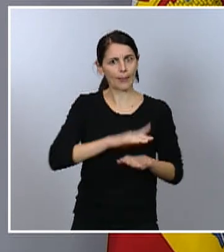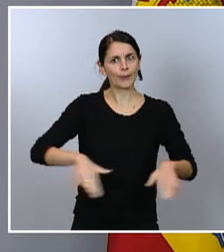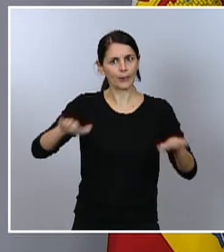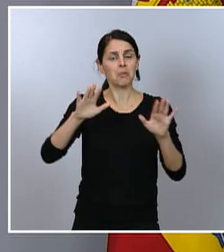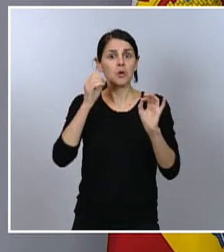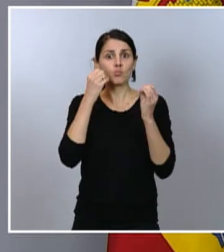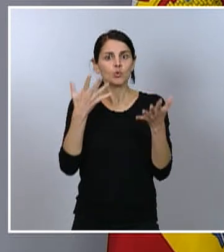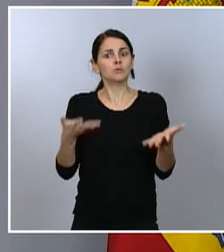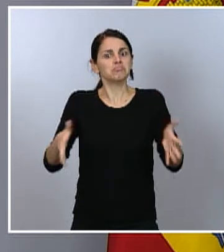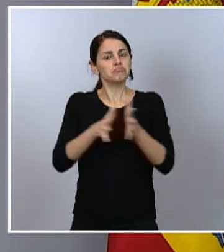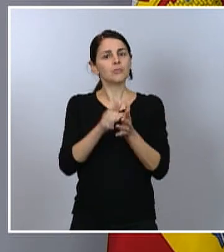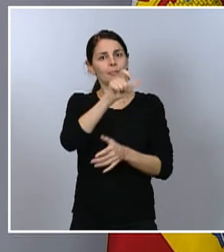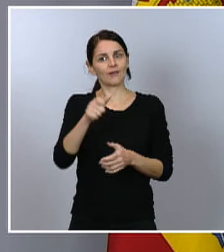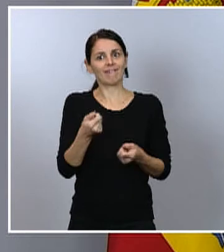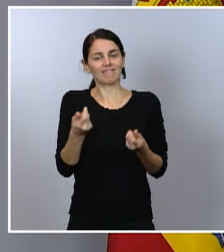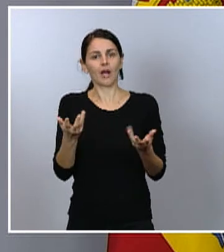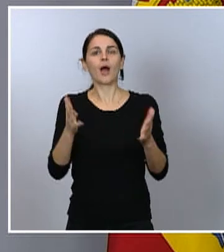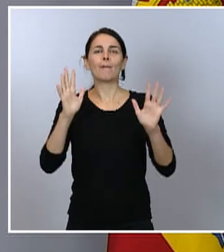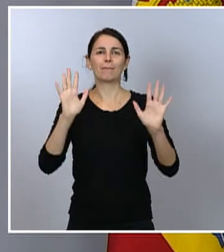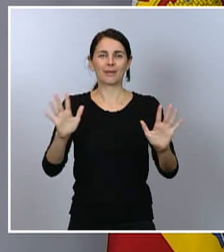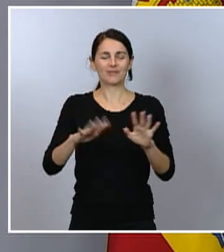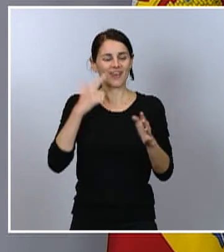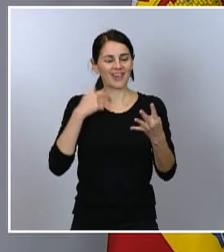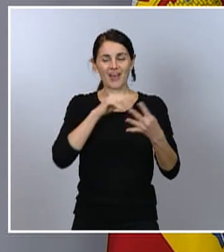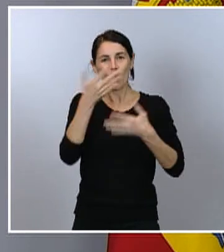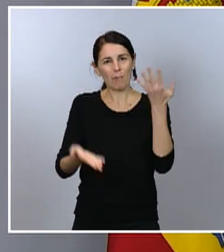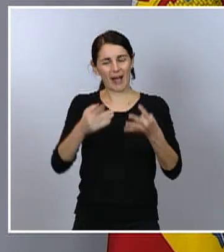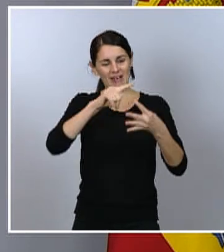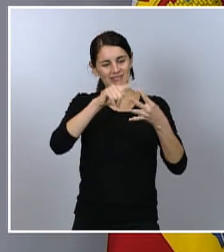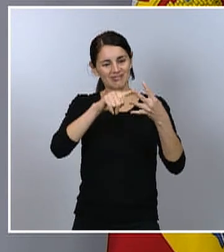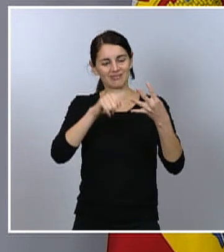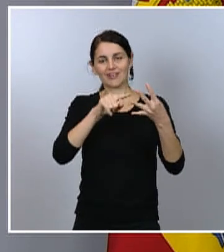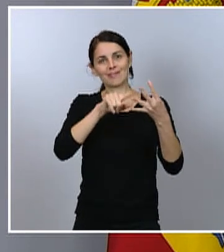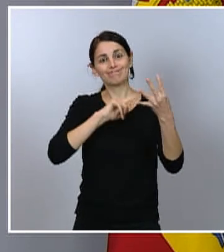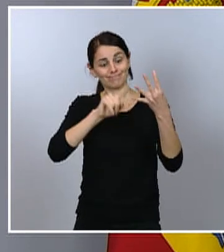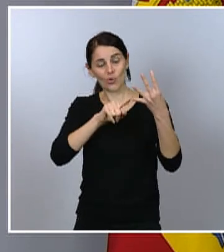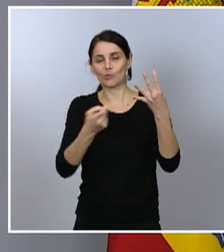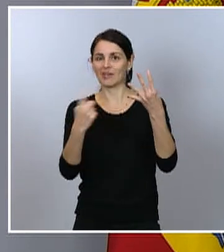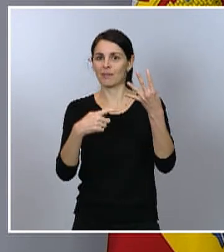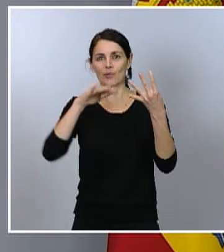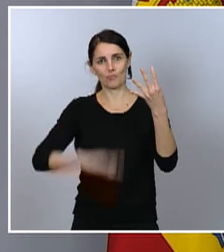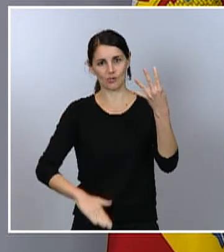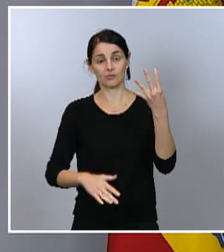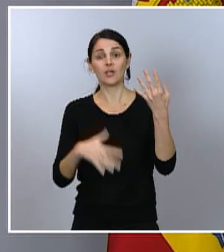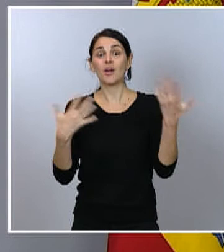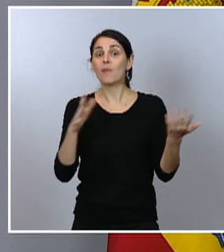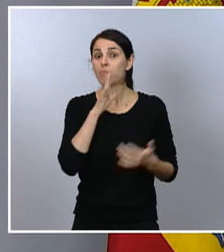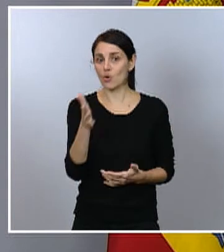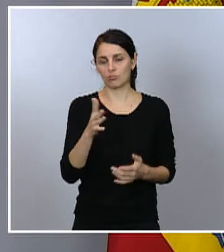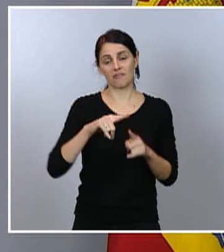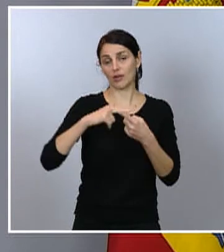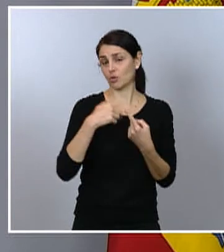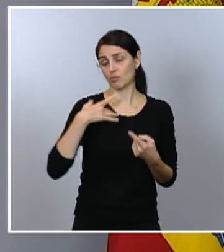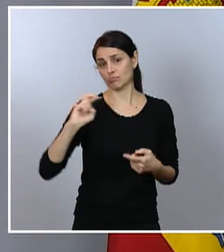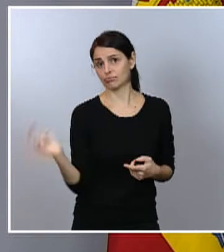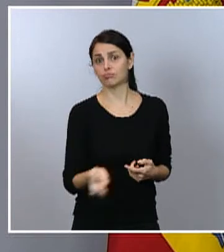tasas que encontramos en las 3 primeras rondas. Algunos factores están relacionados con esto. Hay muchas personas han manifestado